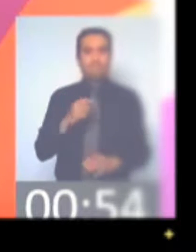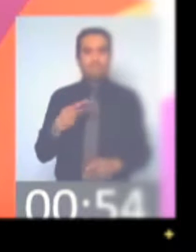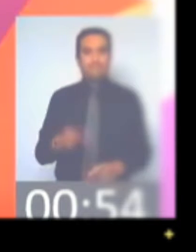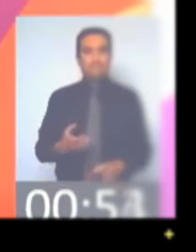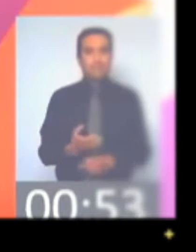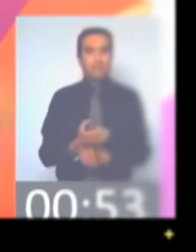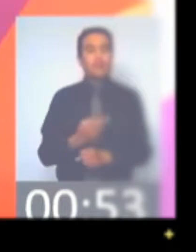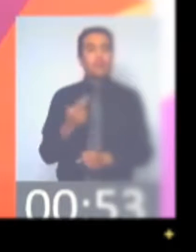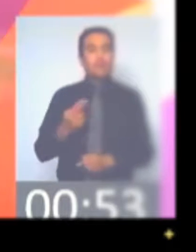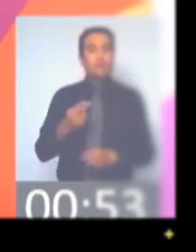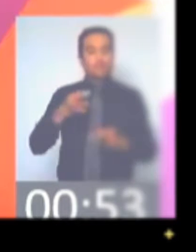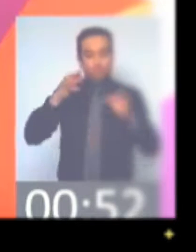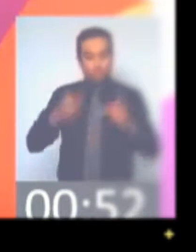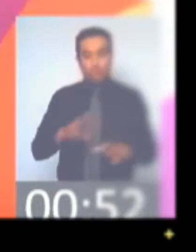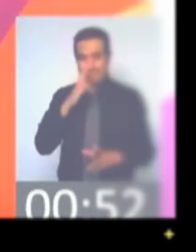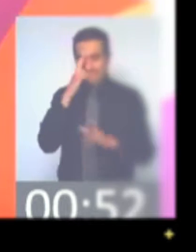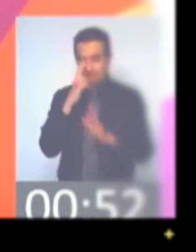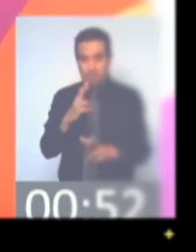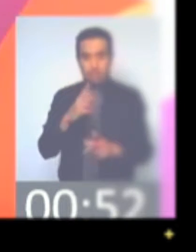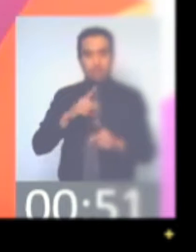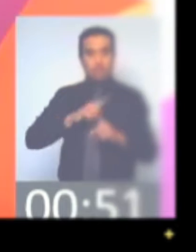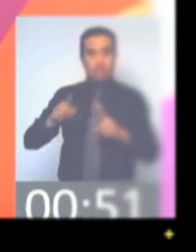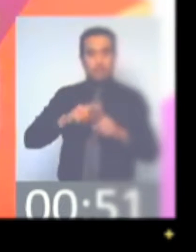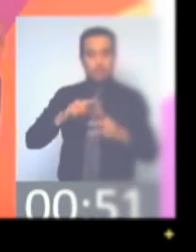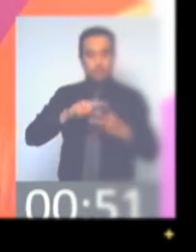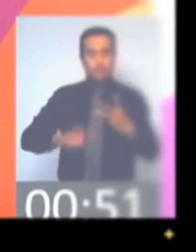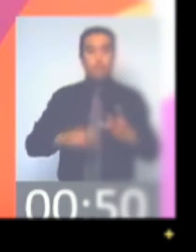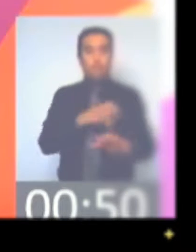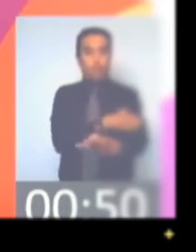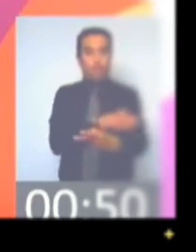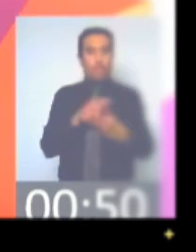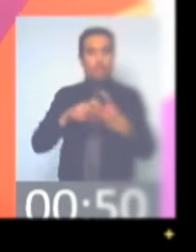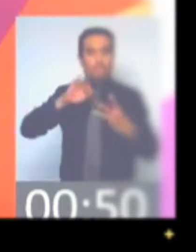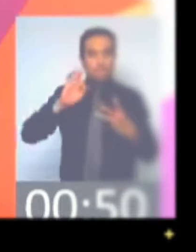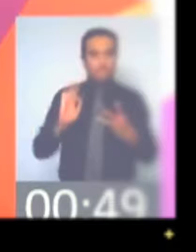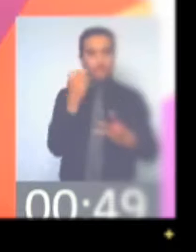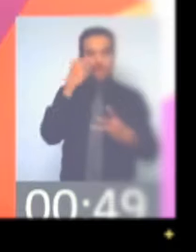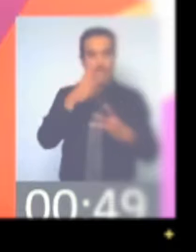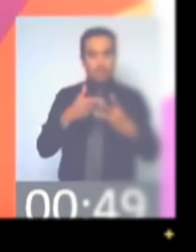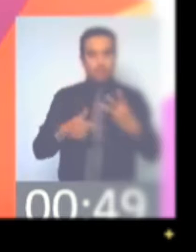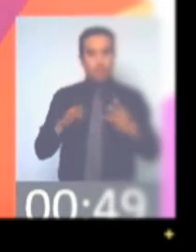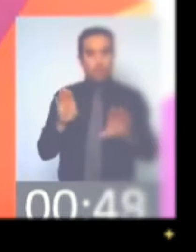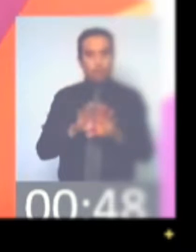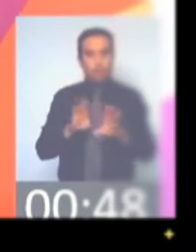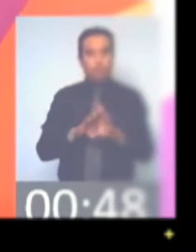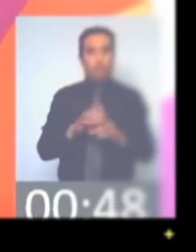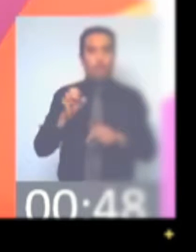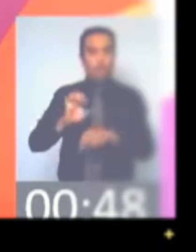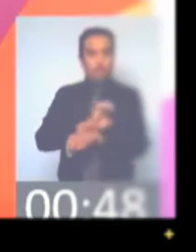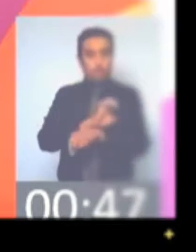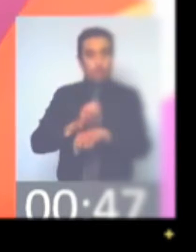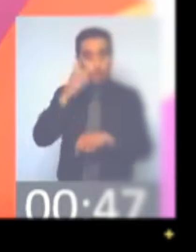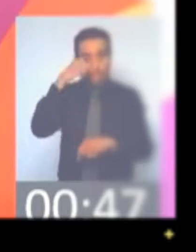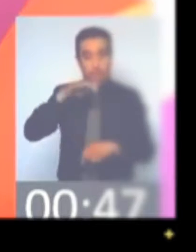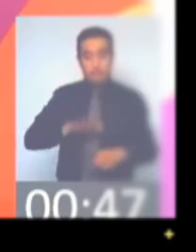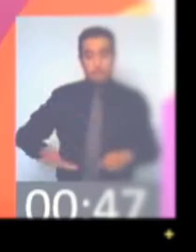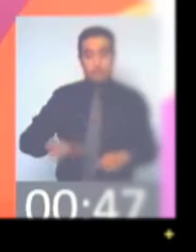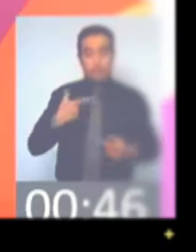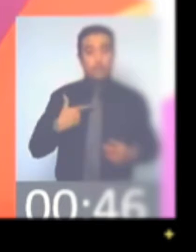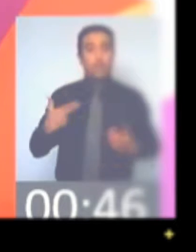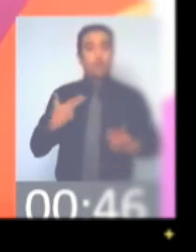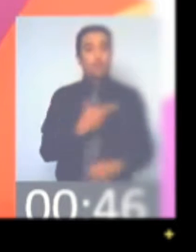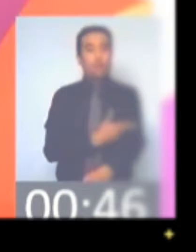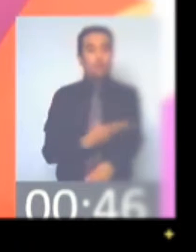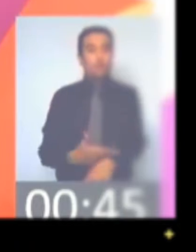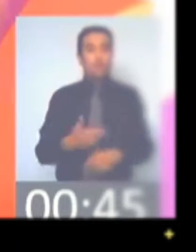Sufragio efectivo, respeto a la división de poderes, al auténtico federalismo, pugnando por una economía humana. Y desde aquí convocamos a